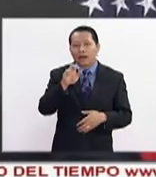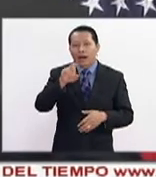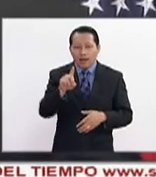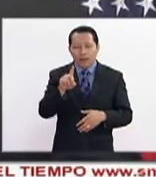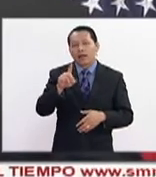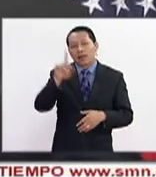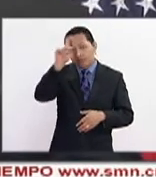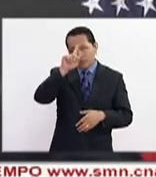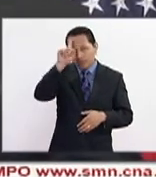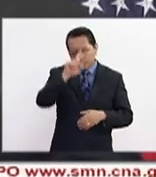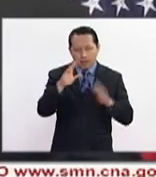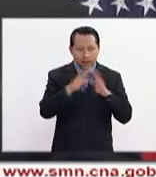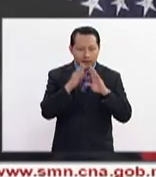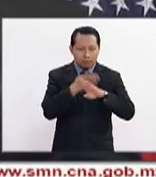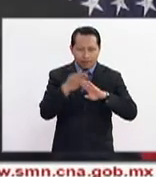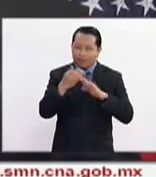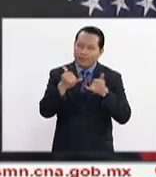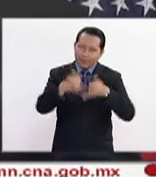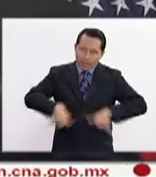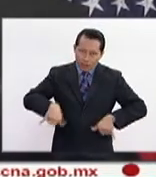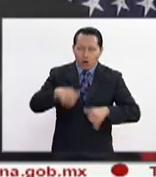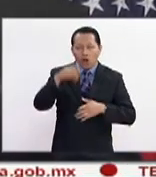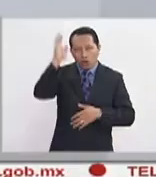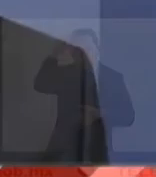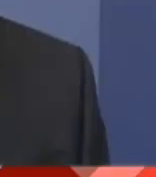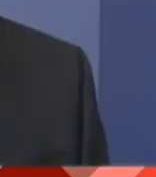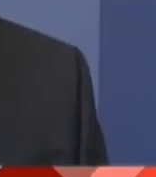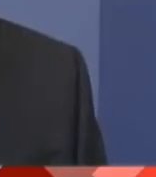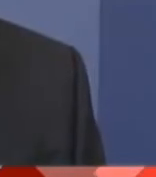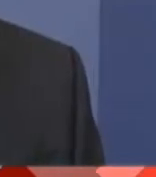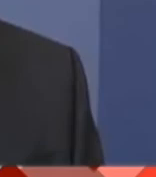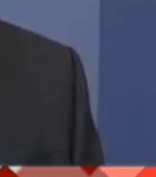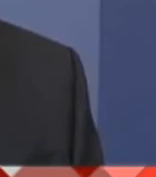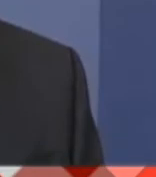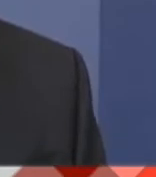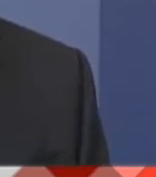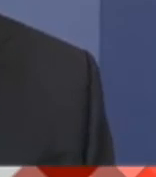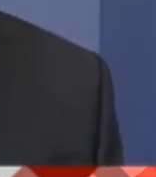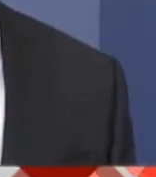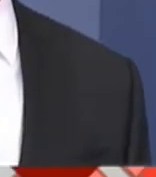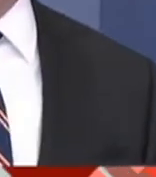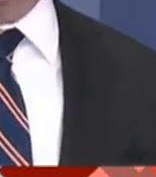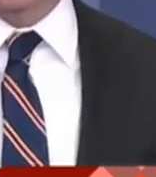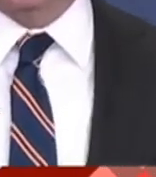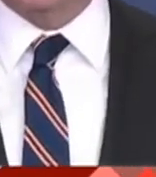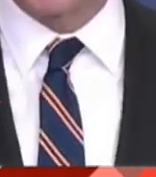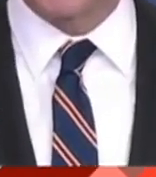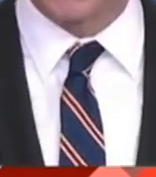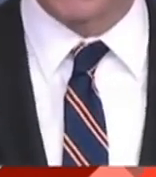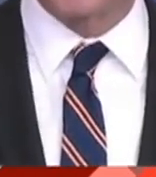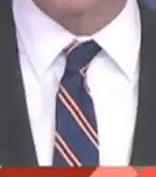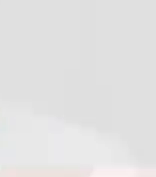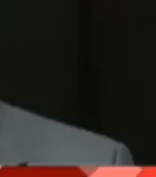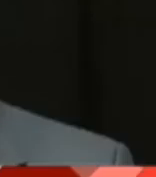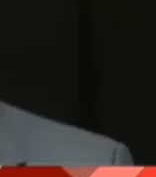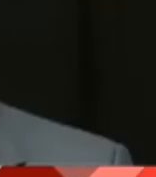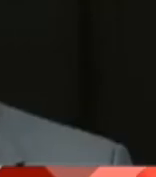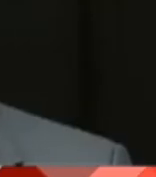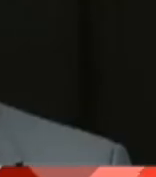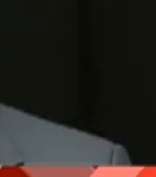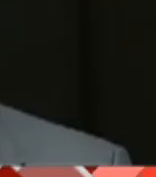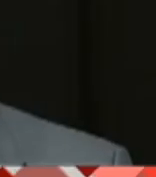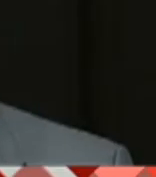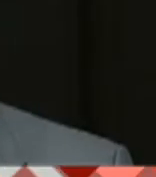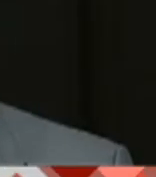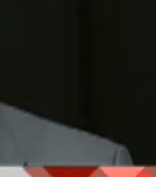asesor especial de la Casa Blanca y yerno de Trump. Sobre la modernización del Telecán, coincidieron en que el proceso está avanzando y acordaron que